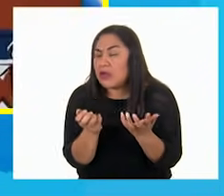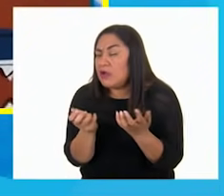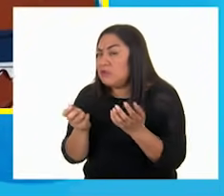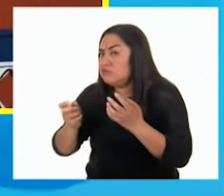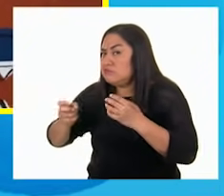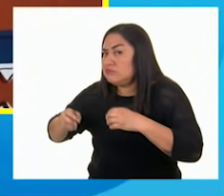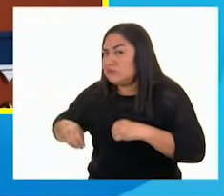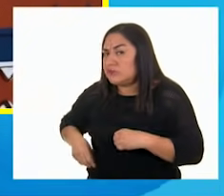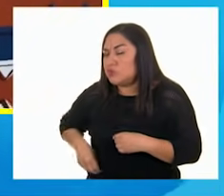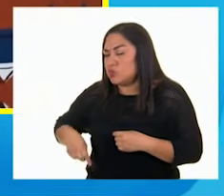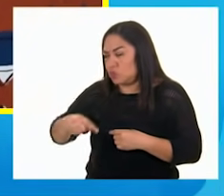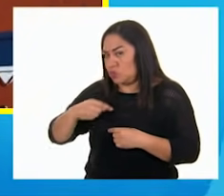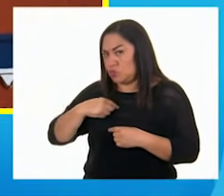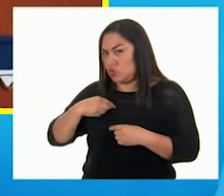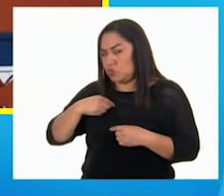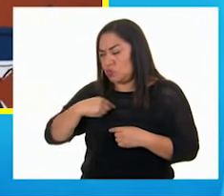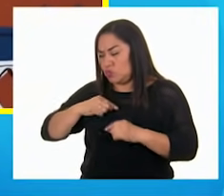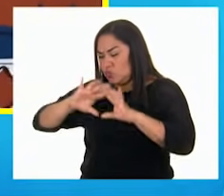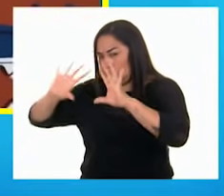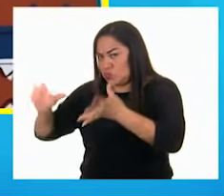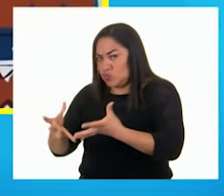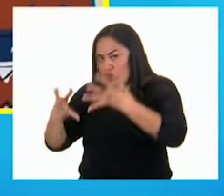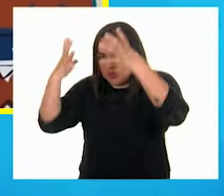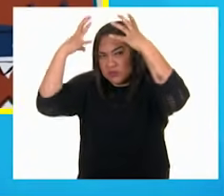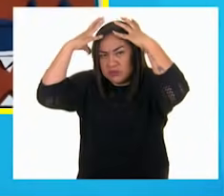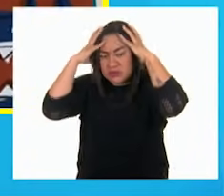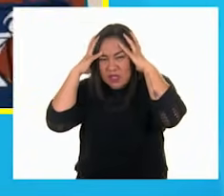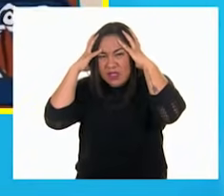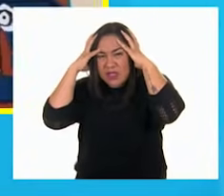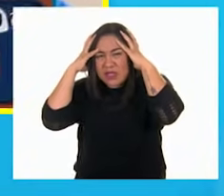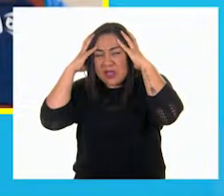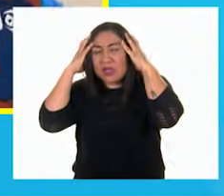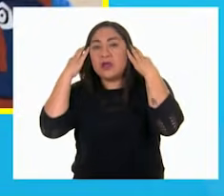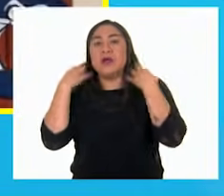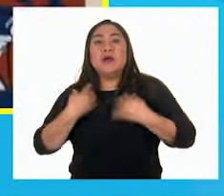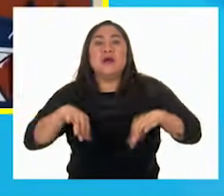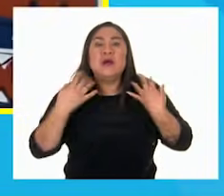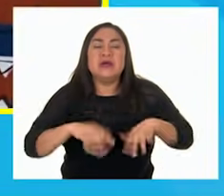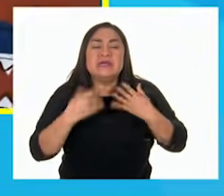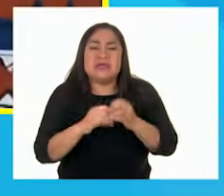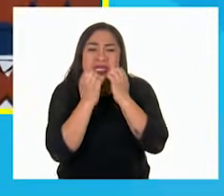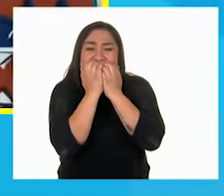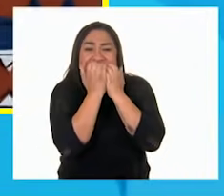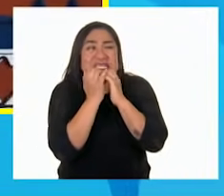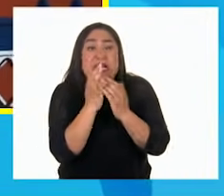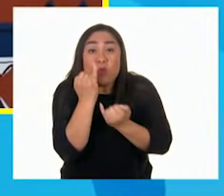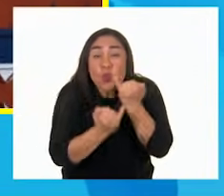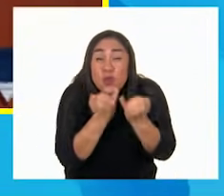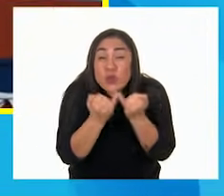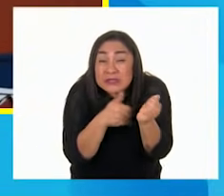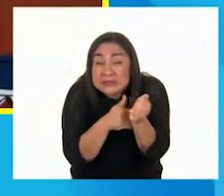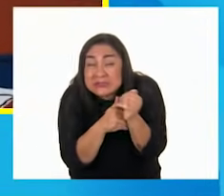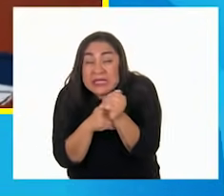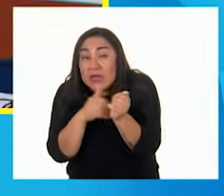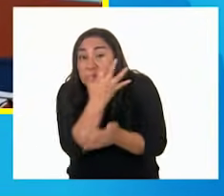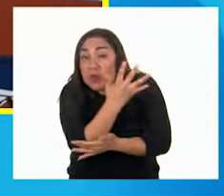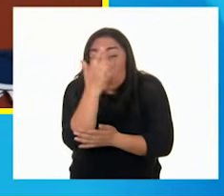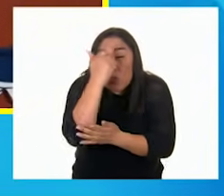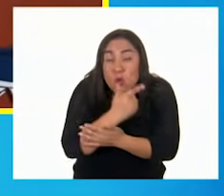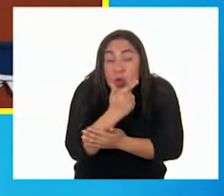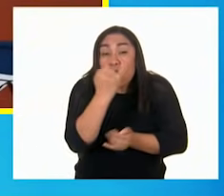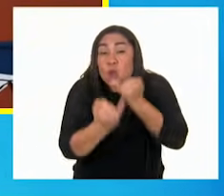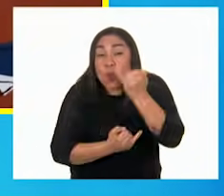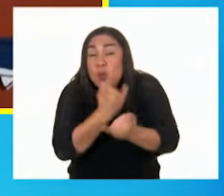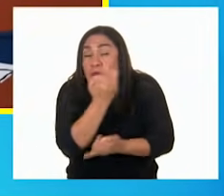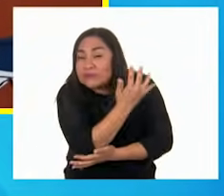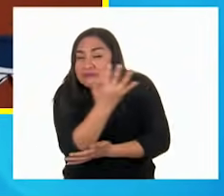Me pongo mi cabeza. Ay, mamita, rapidísimo. Jugando al escondite, el bosque anocheció. Jugando al escondite,